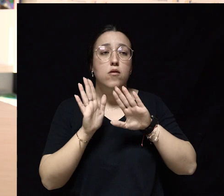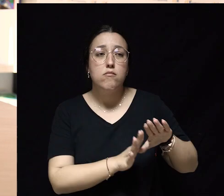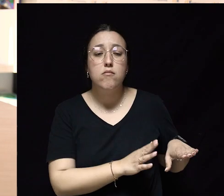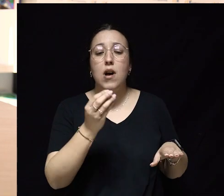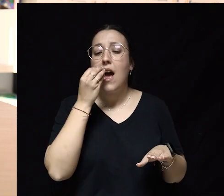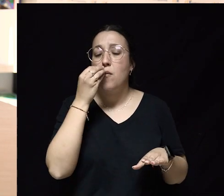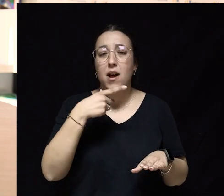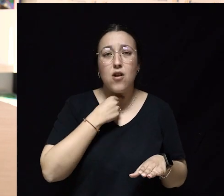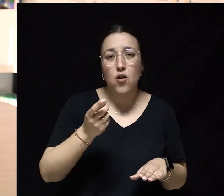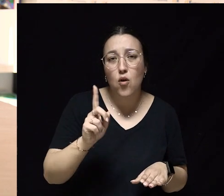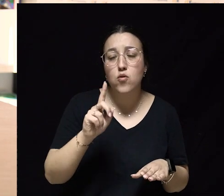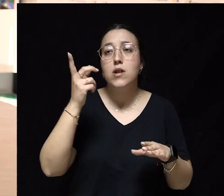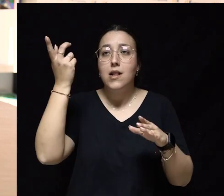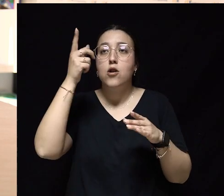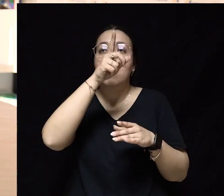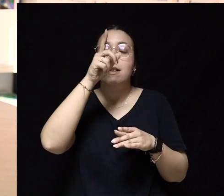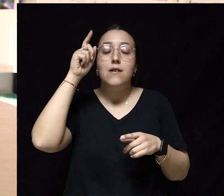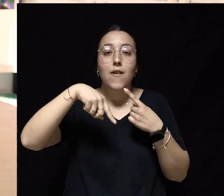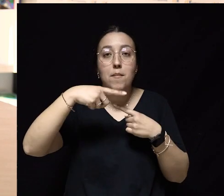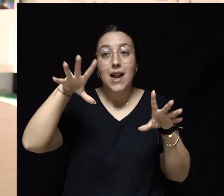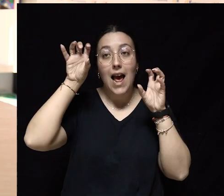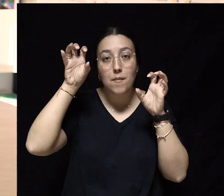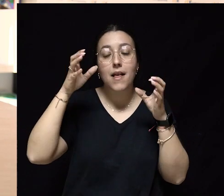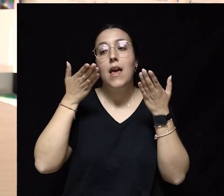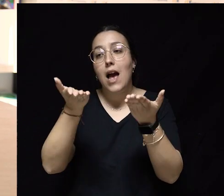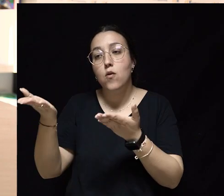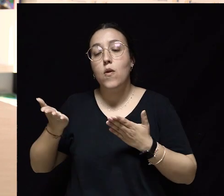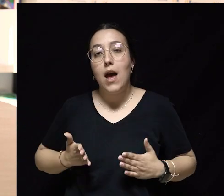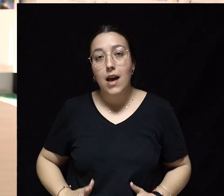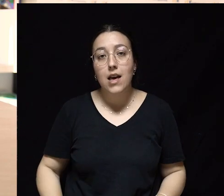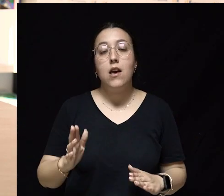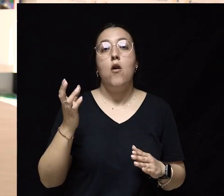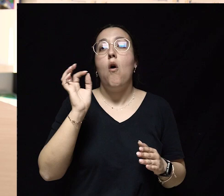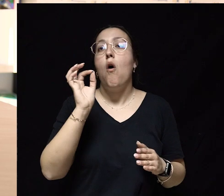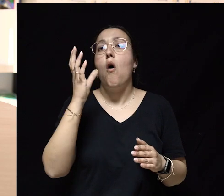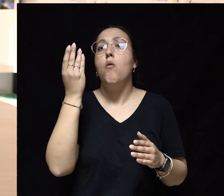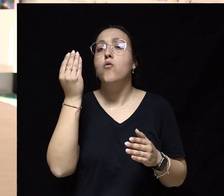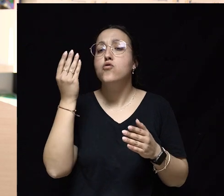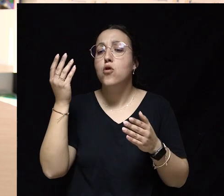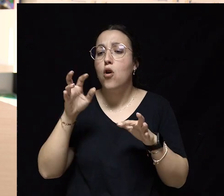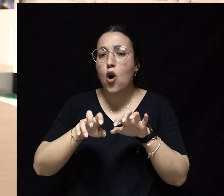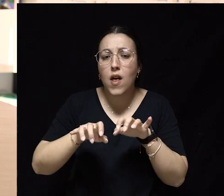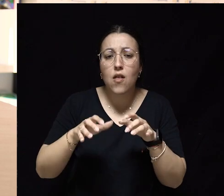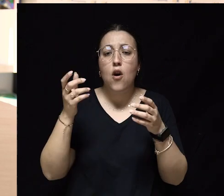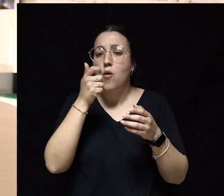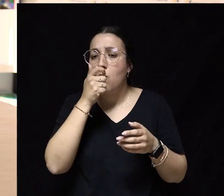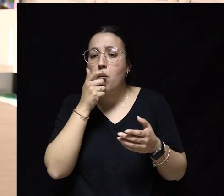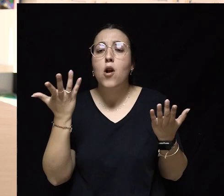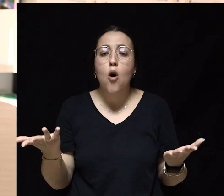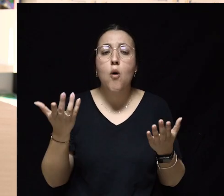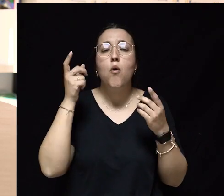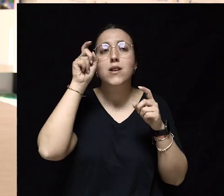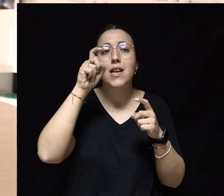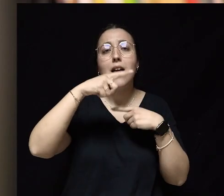el bullying, trastornos alimenticios que pueden estar relacionados con el uso de las redes sociales, el excesivo uso de